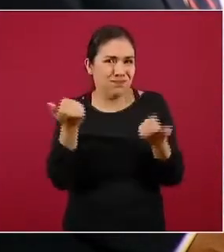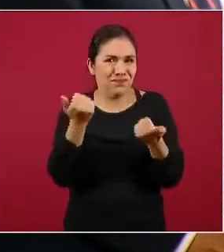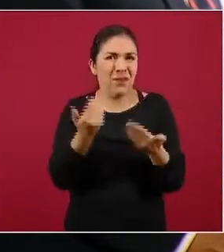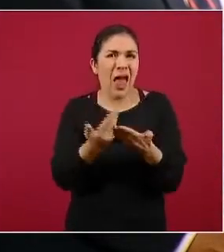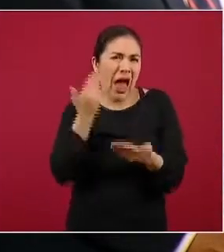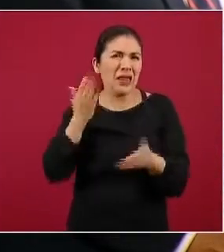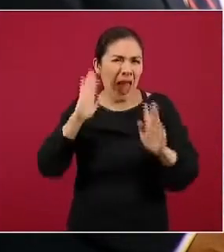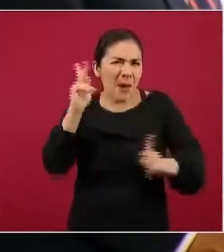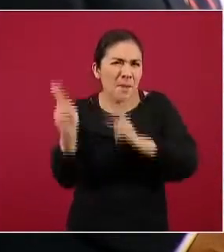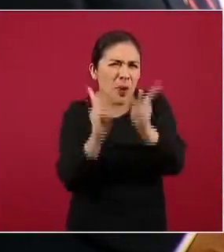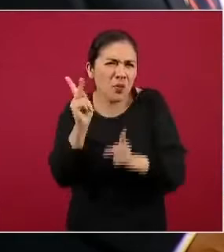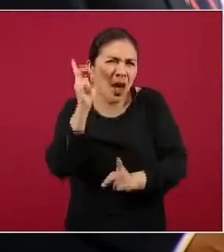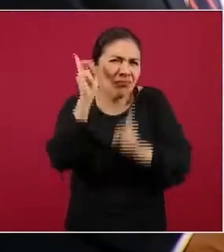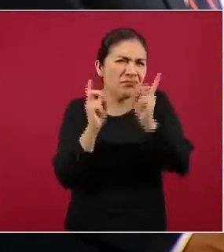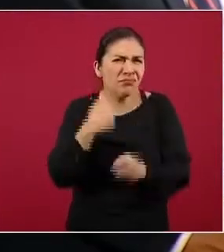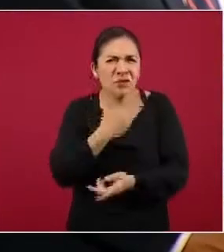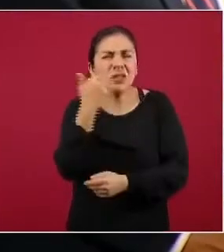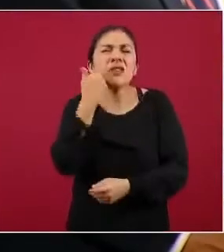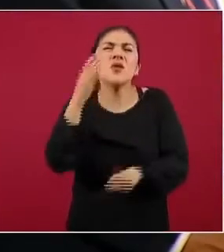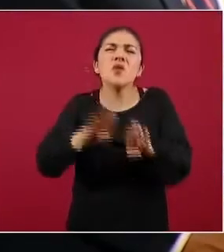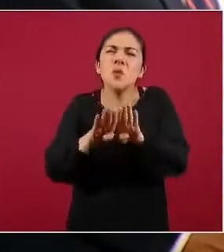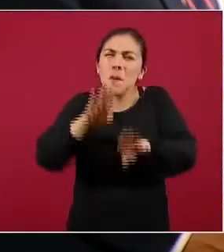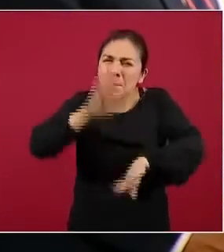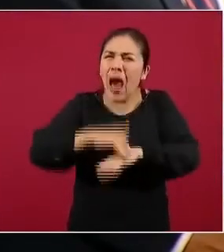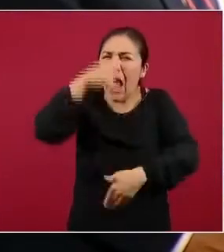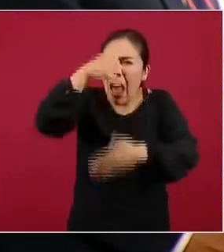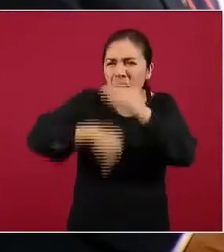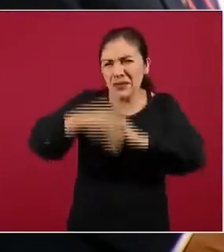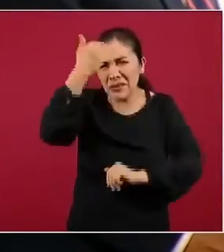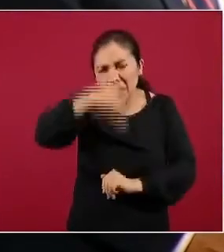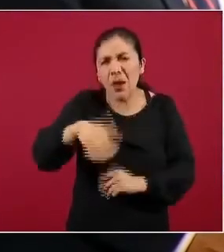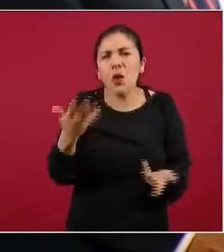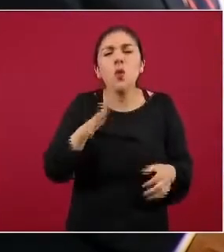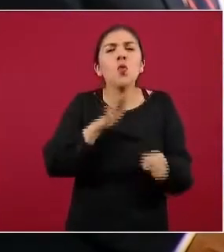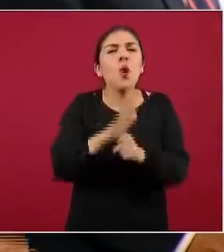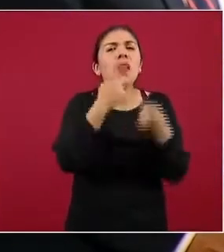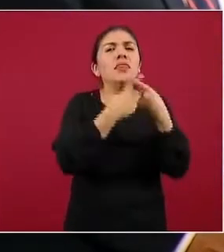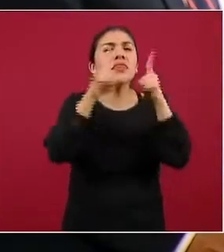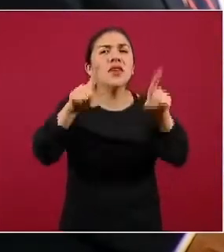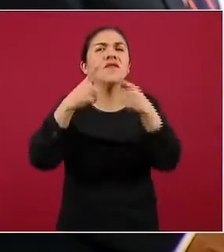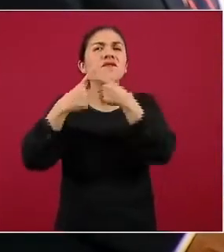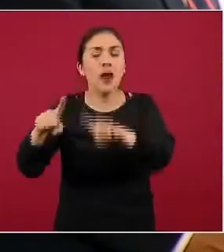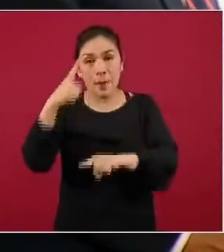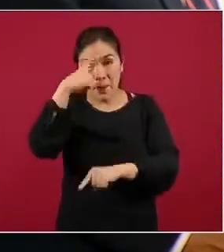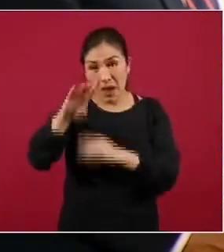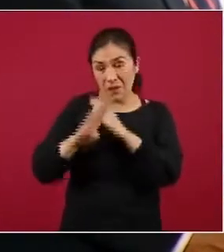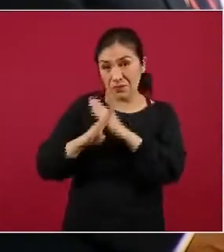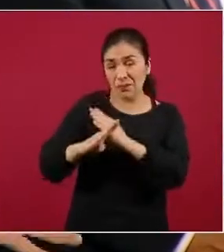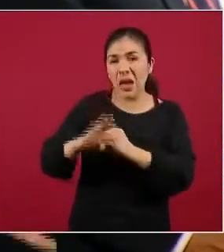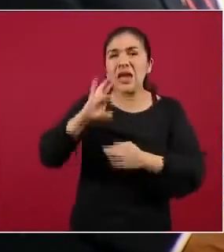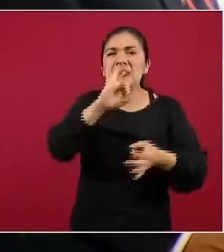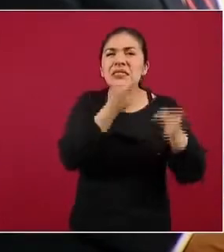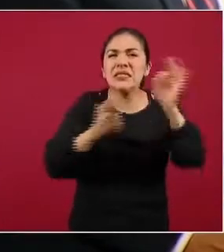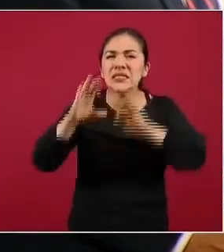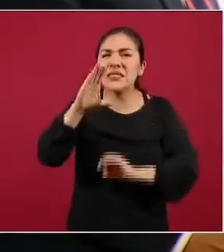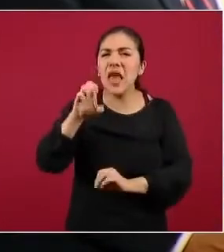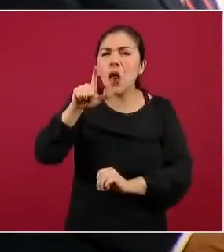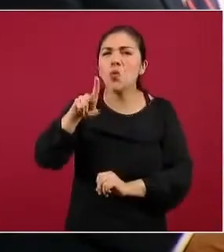de pronto quisiera actualizar. Las diferencias entre esto de la inmunidad celular y